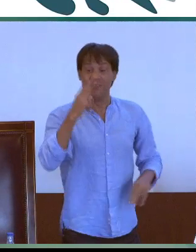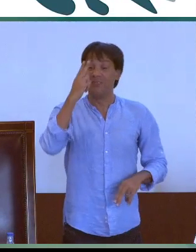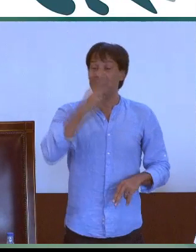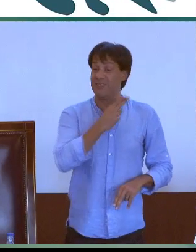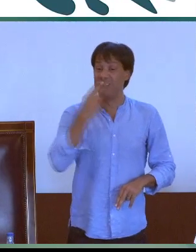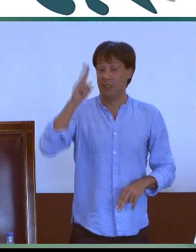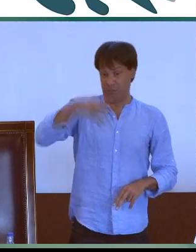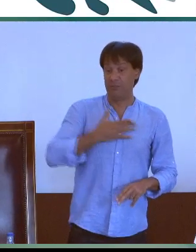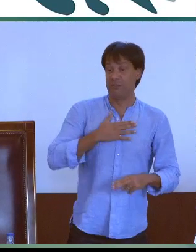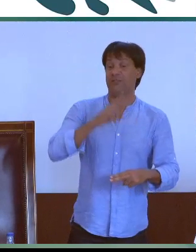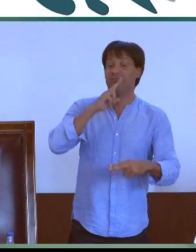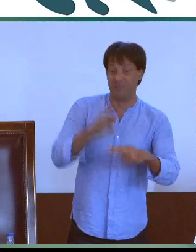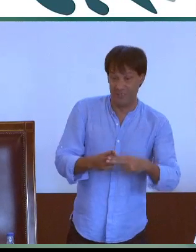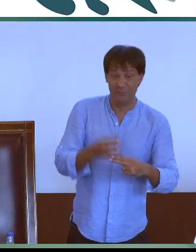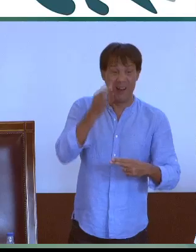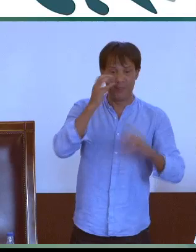Como veis,